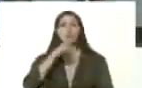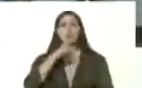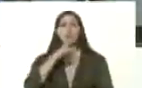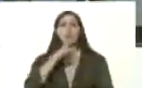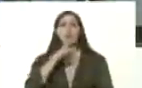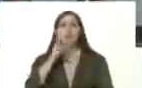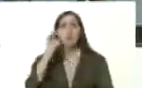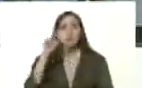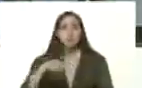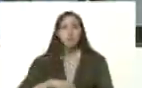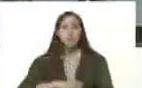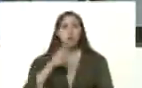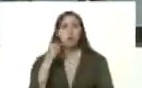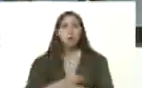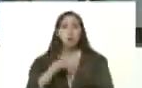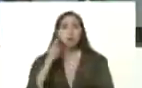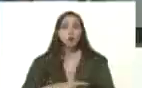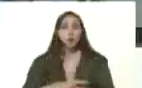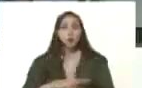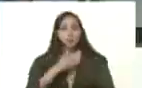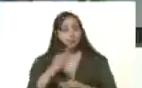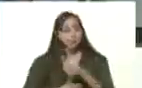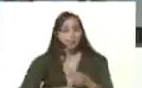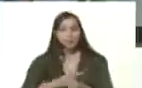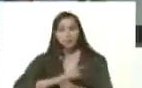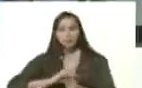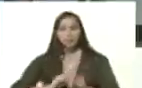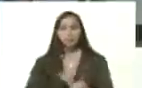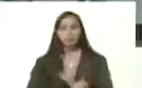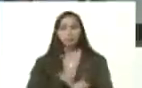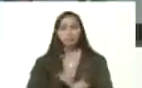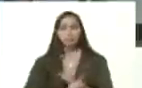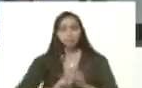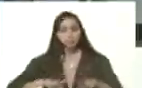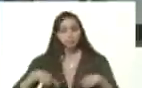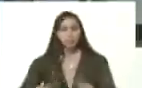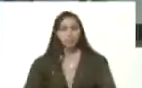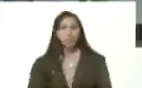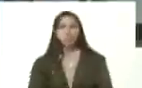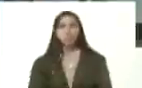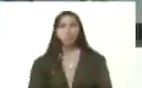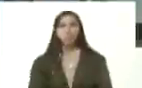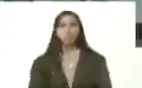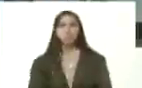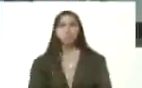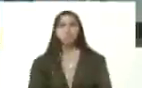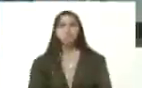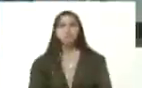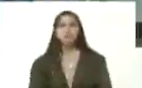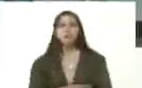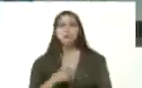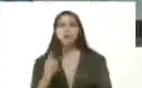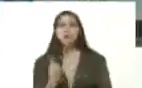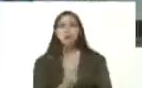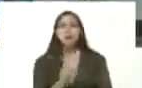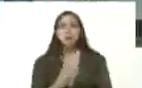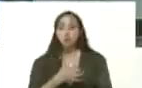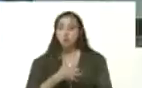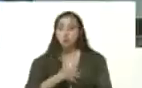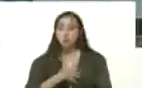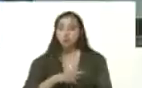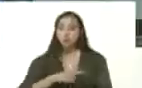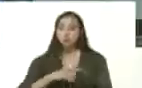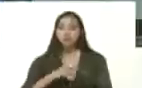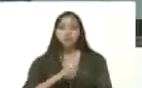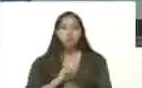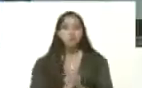hacer. Son reemplazables. ¿Saben quién es el único que no es reemplazable? La decisión de un pueblo de